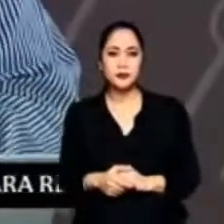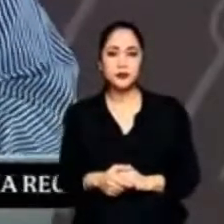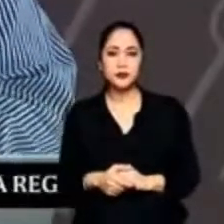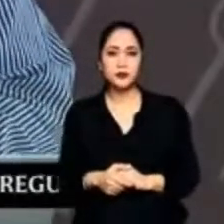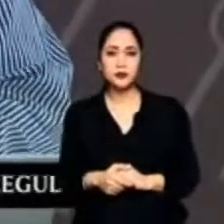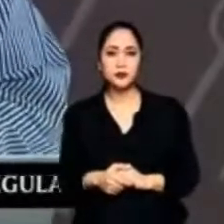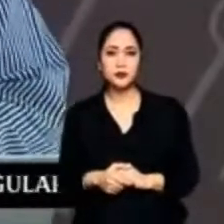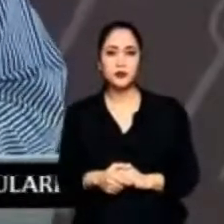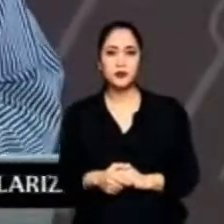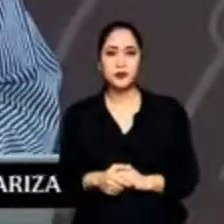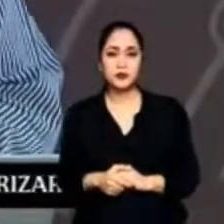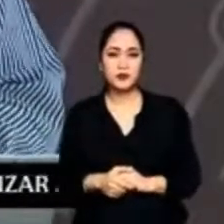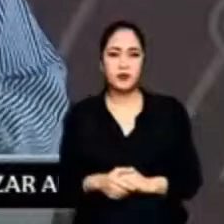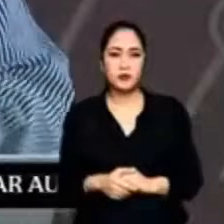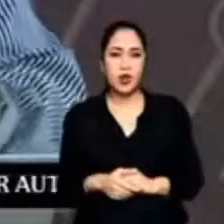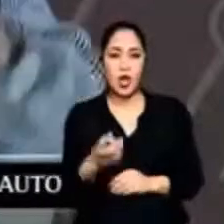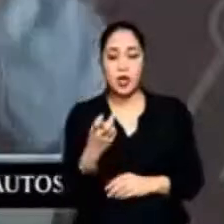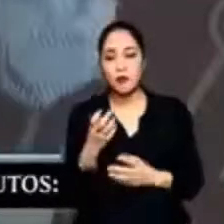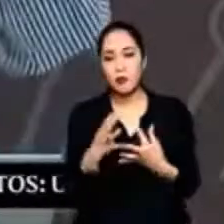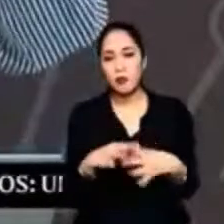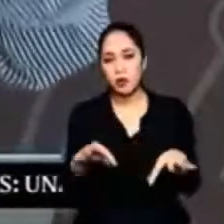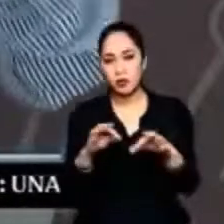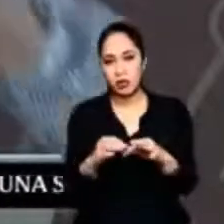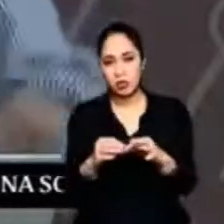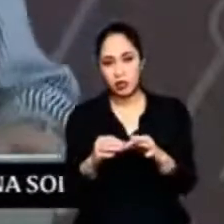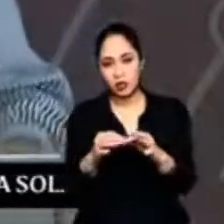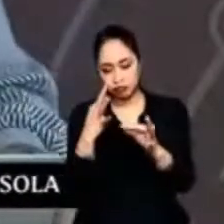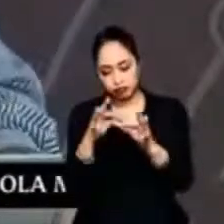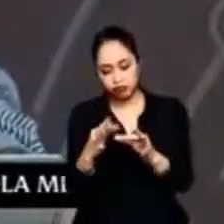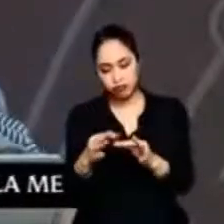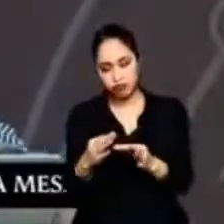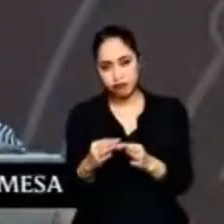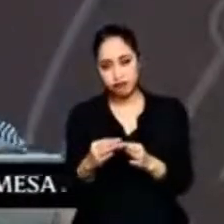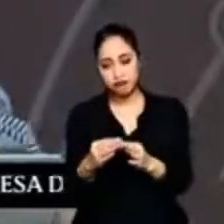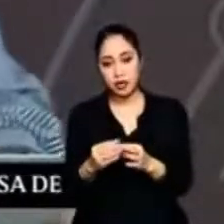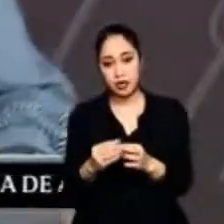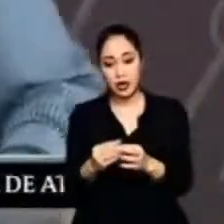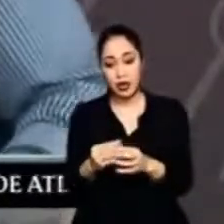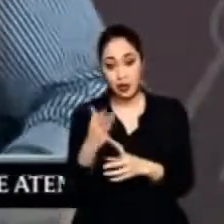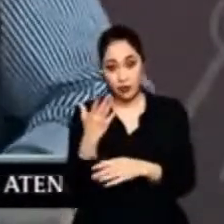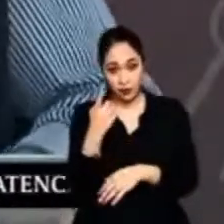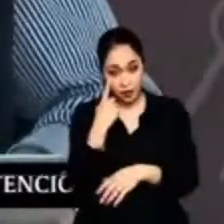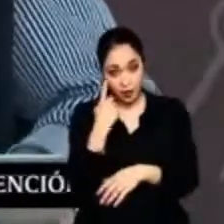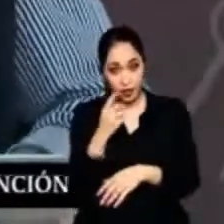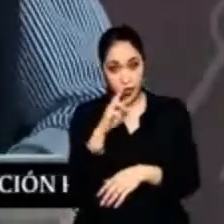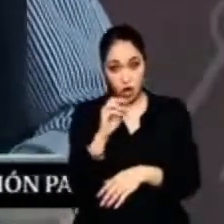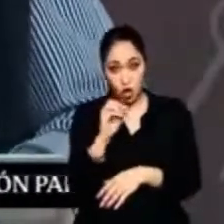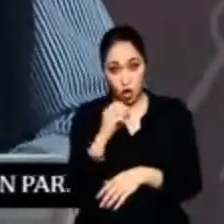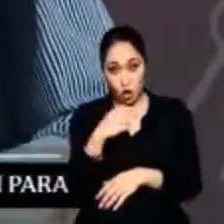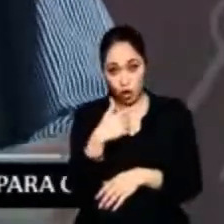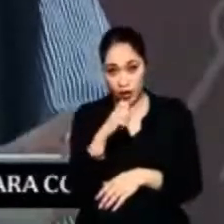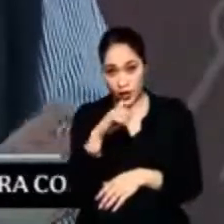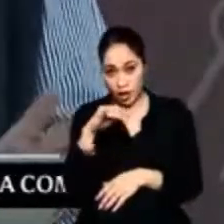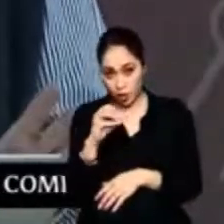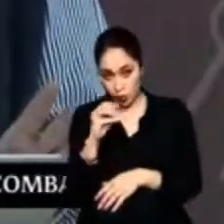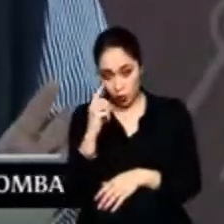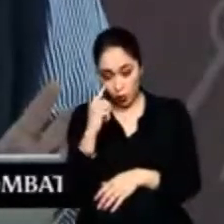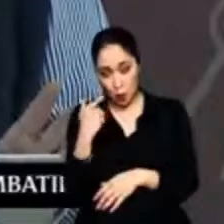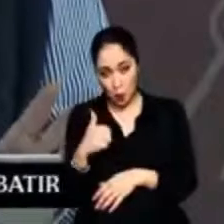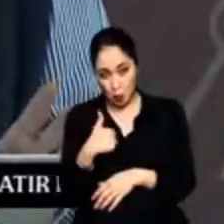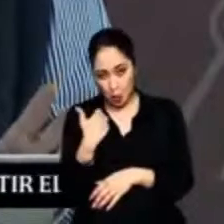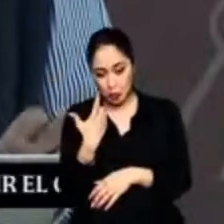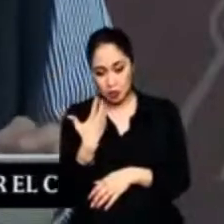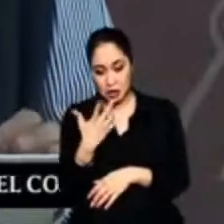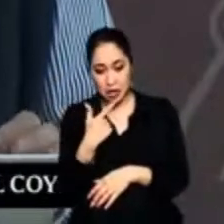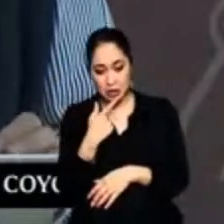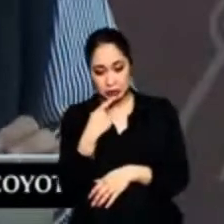que esto se haga así. Y voy a aprovechar, Rogerio, para que tomen nota de algo que es